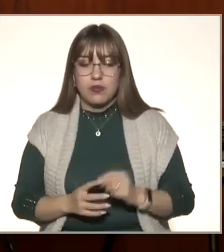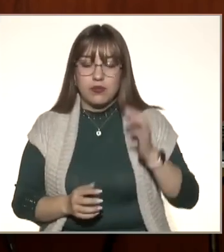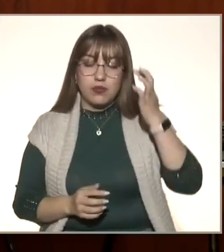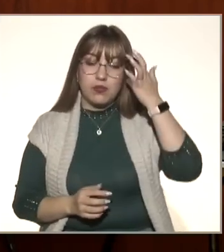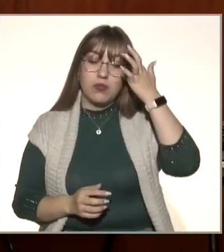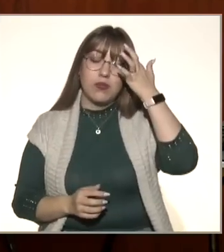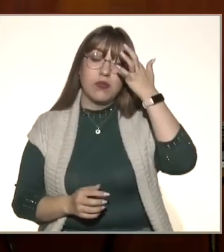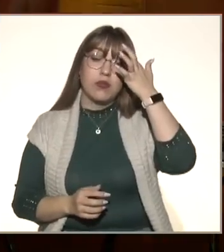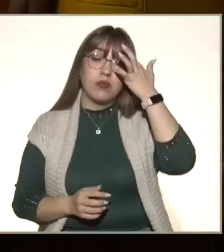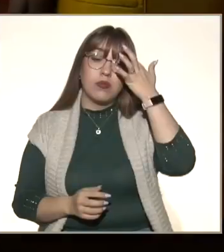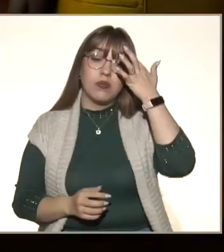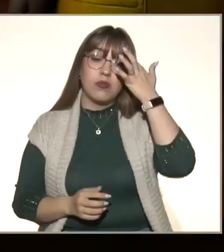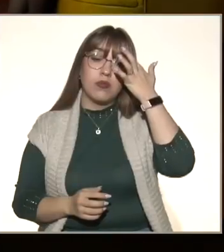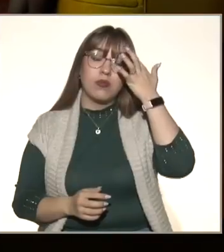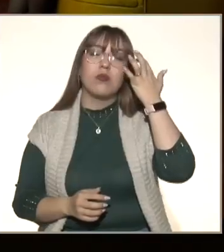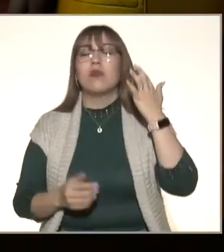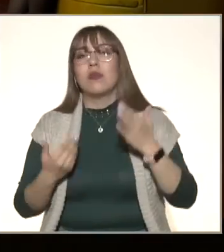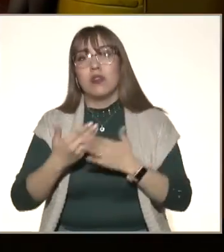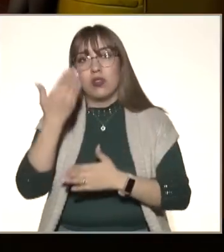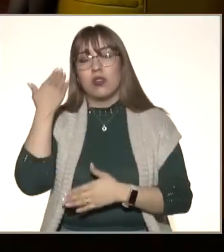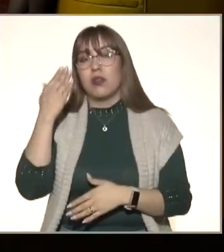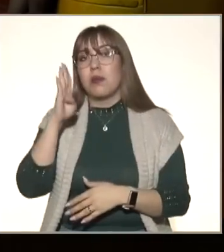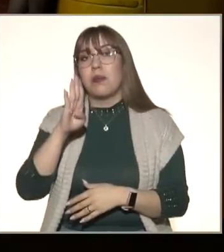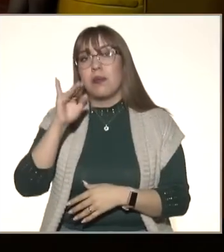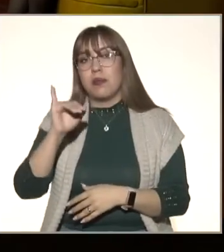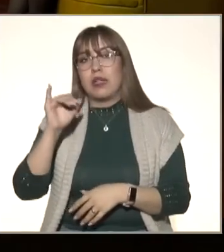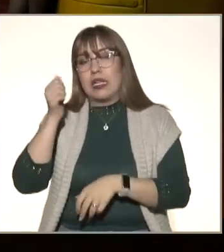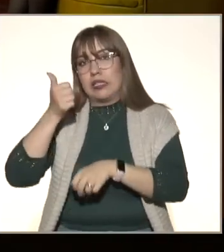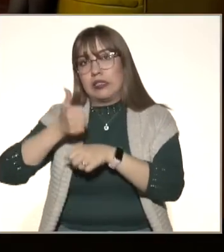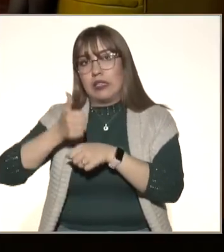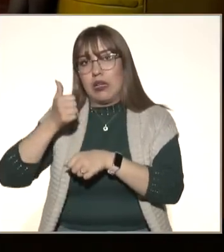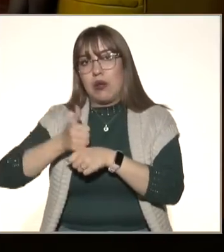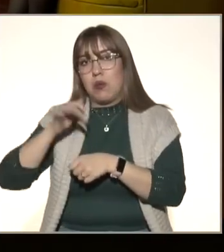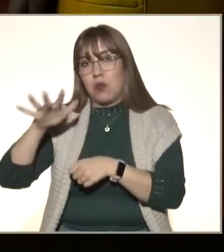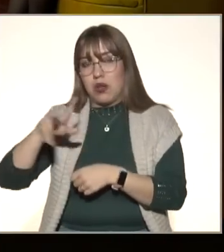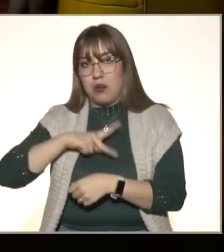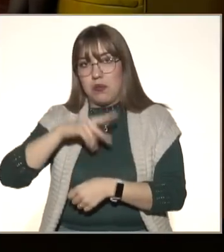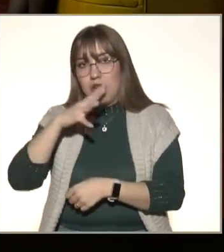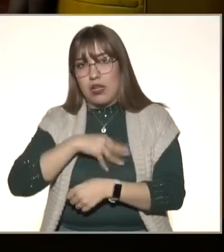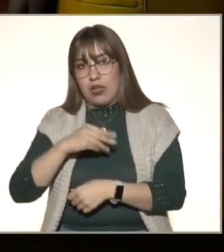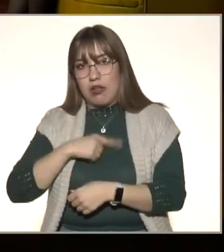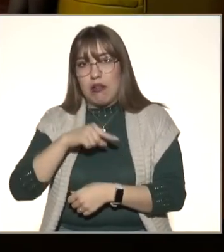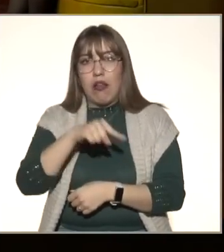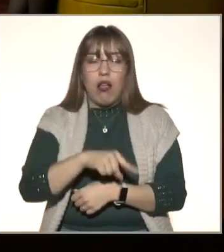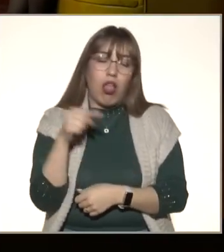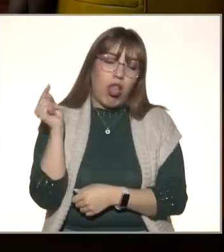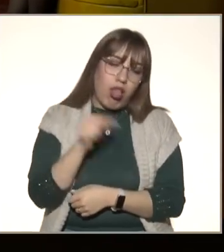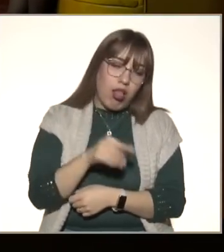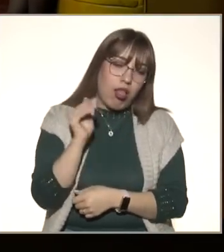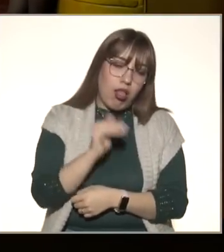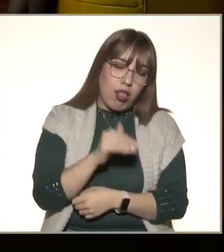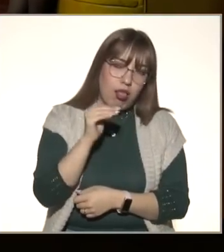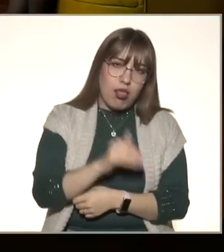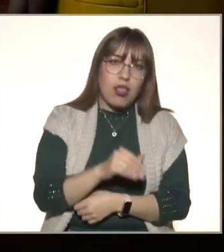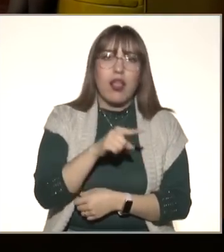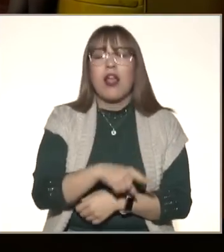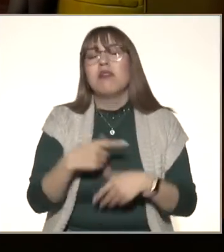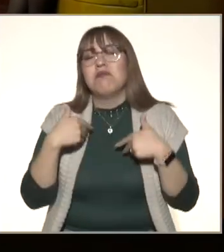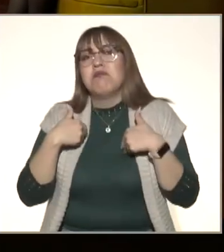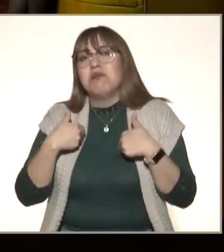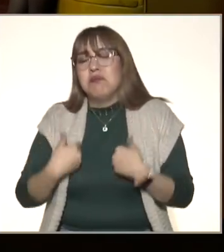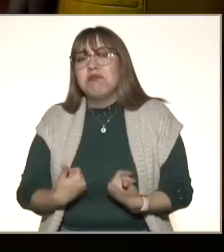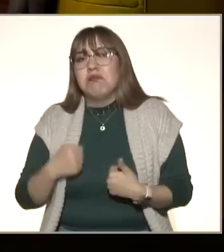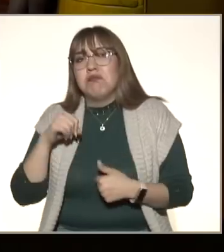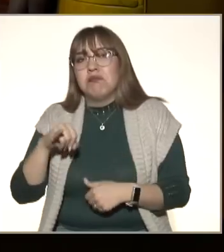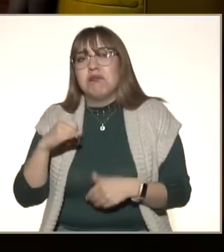mujer, que era mi abuelita, bisabuela de mi hija. Entonces podemos también darles la información a nuestros hijos de qué está